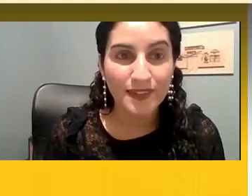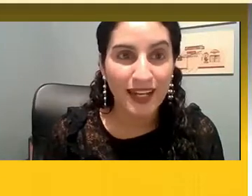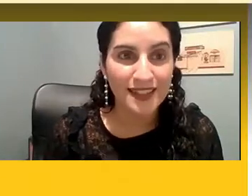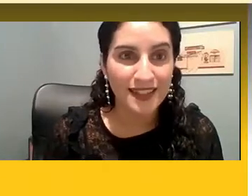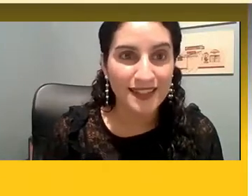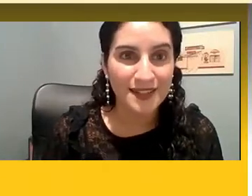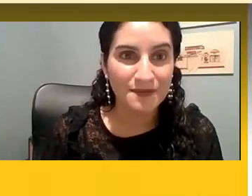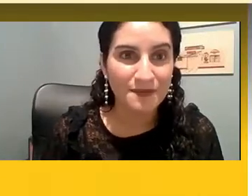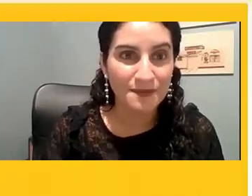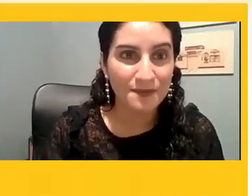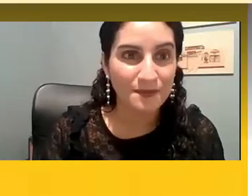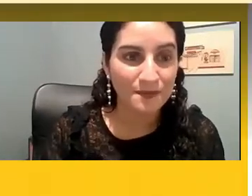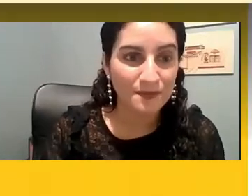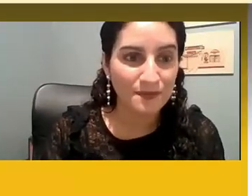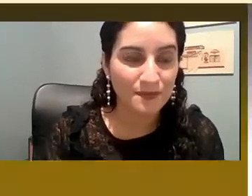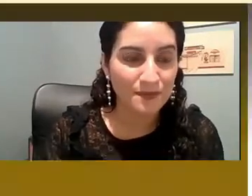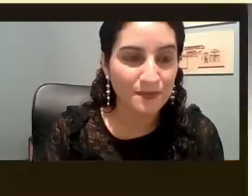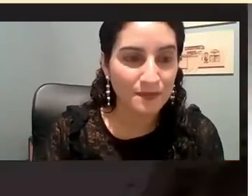Gracias.